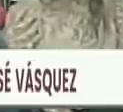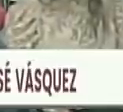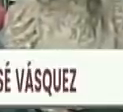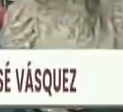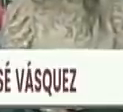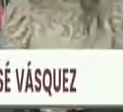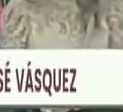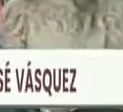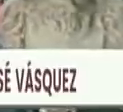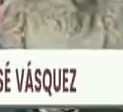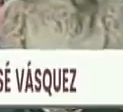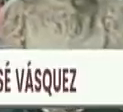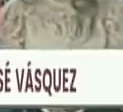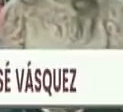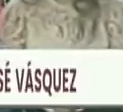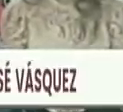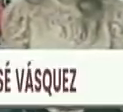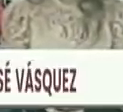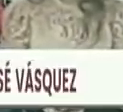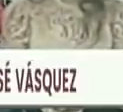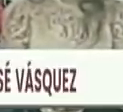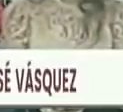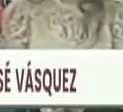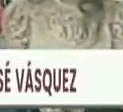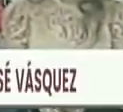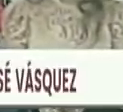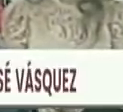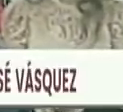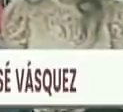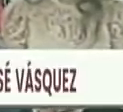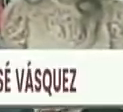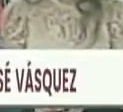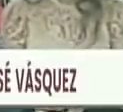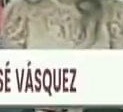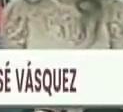hora desde San Juan de los Morros, ciudad capital del estado Guárico. Les reporta María Vargas.